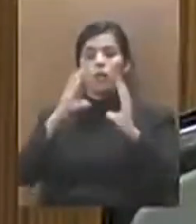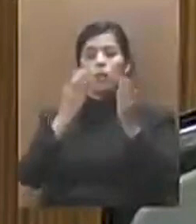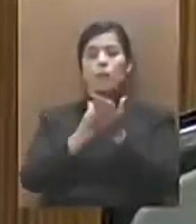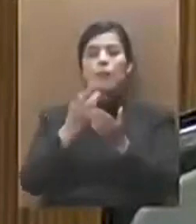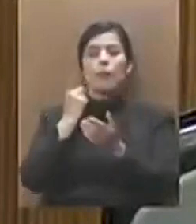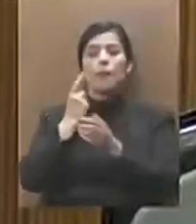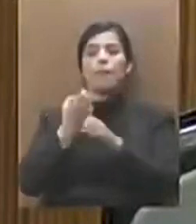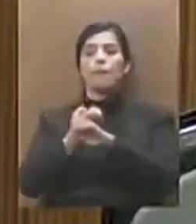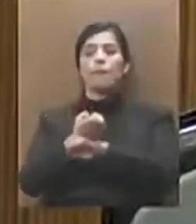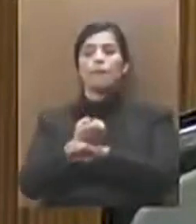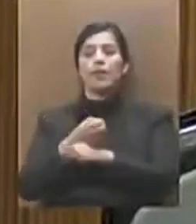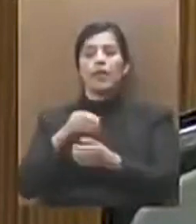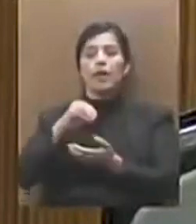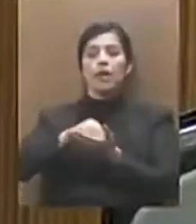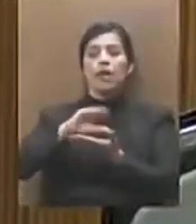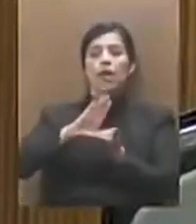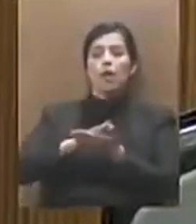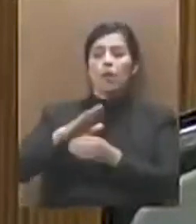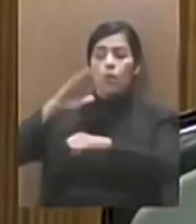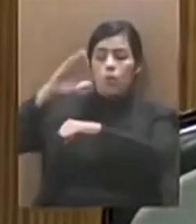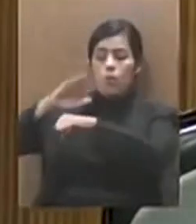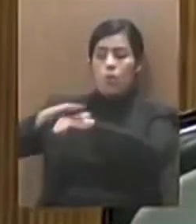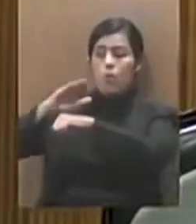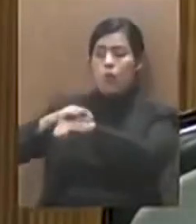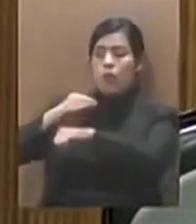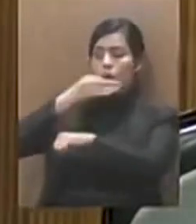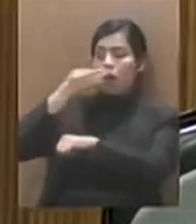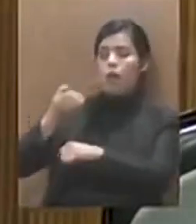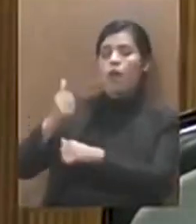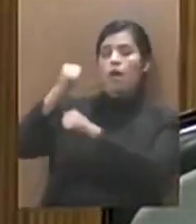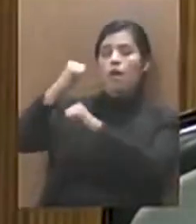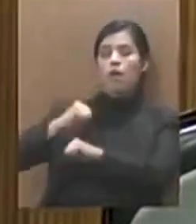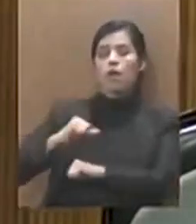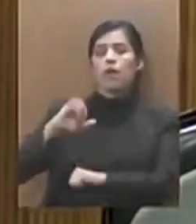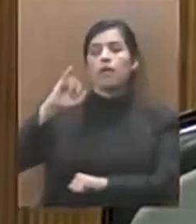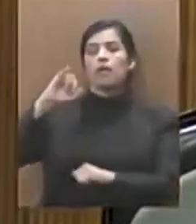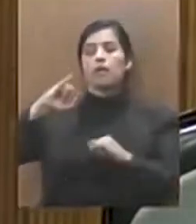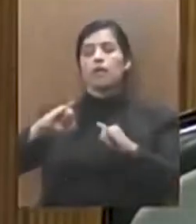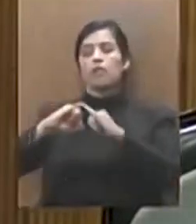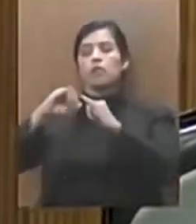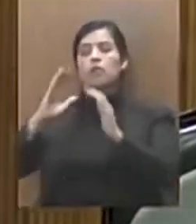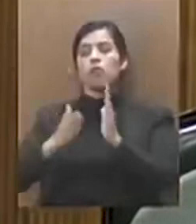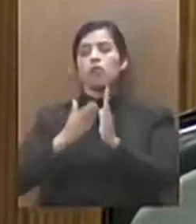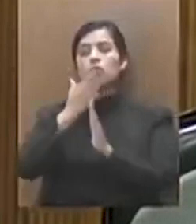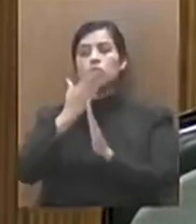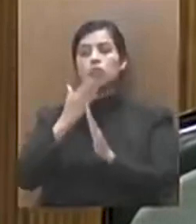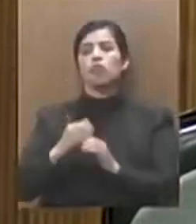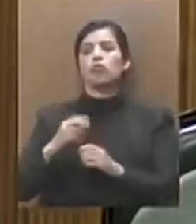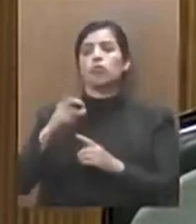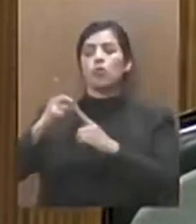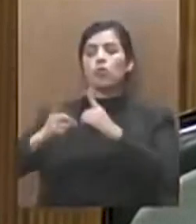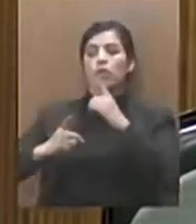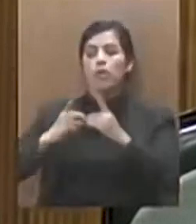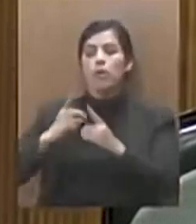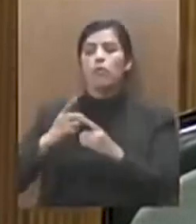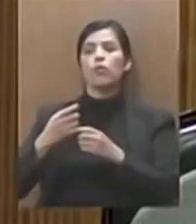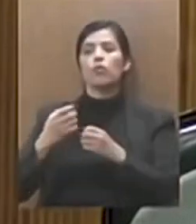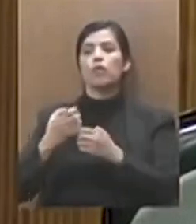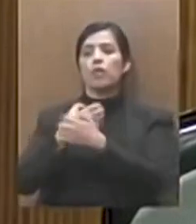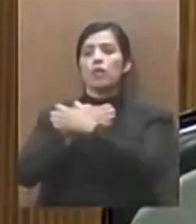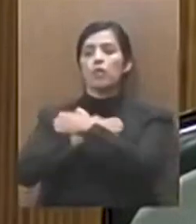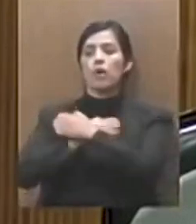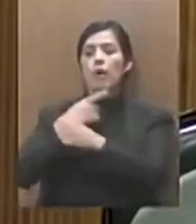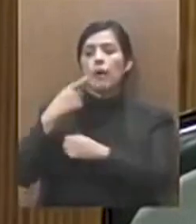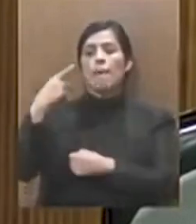honorable congreso del estado acuerde emitir un respetuoso exhorto Al titular del instituto constructor de infraestructura física educativa y deportiva de Nuevo León